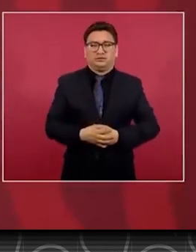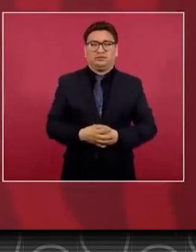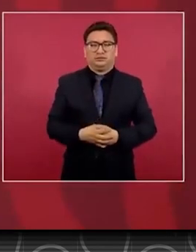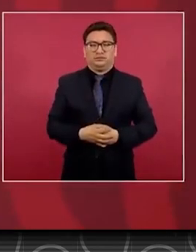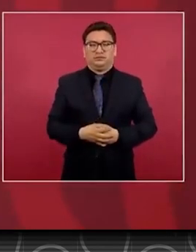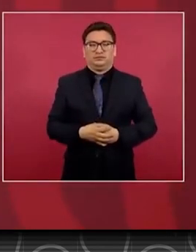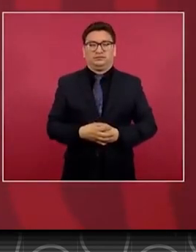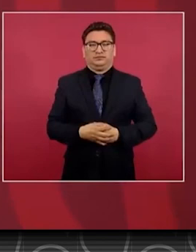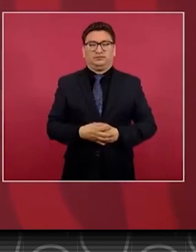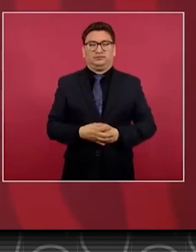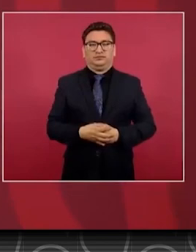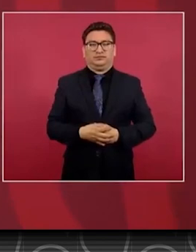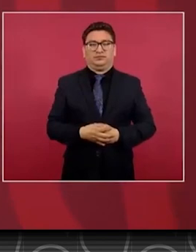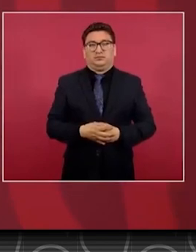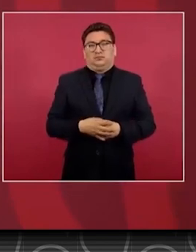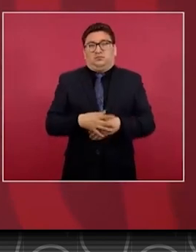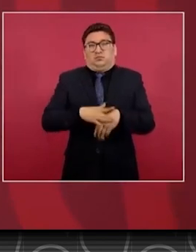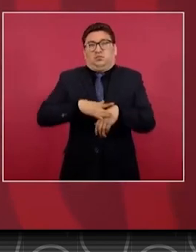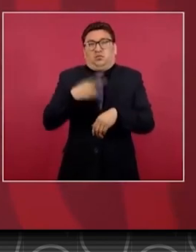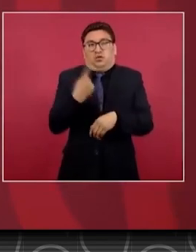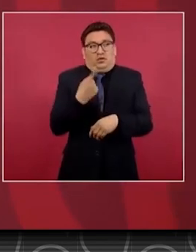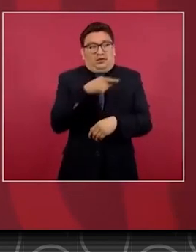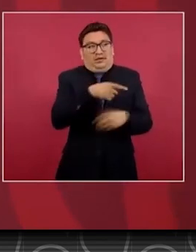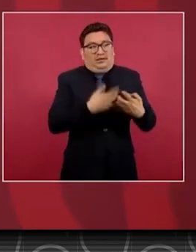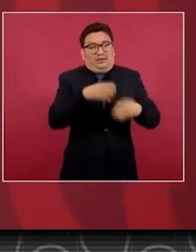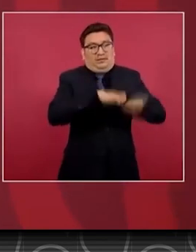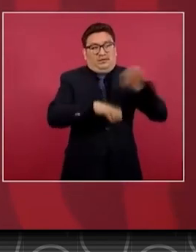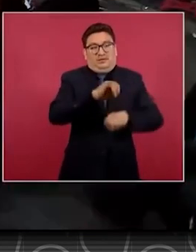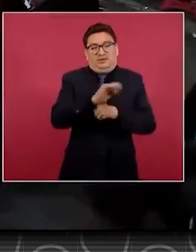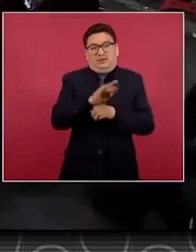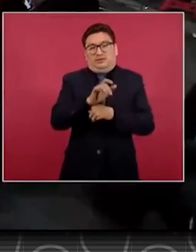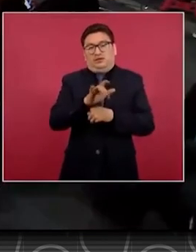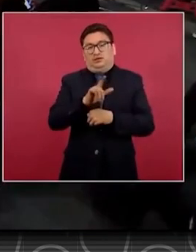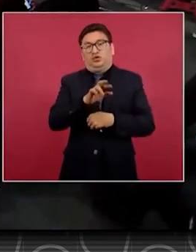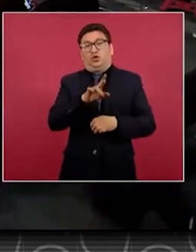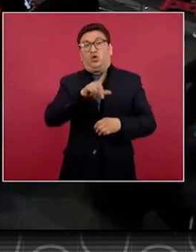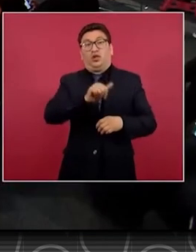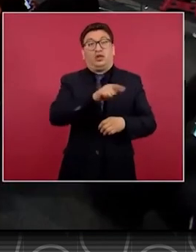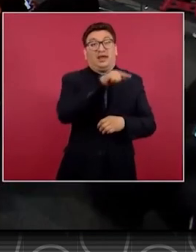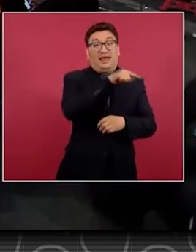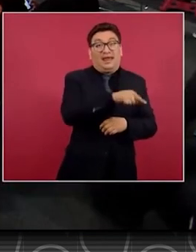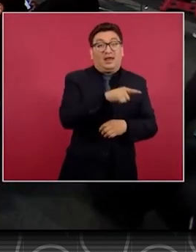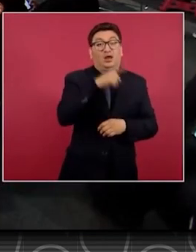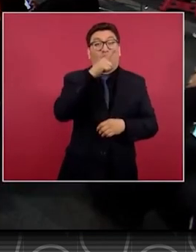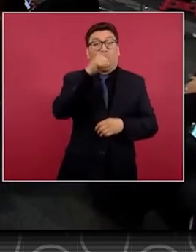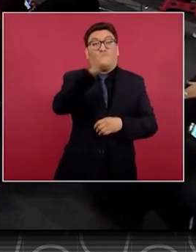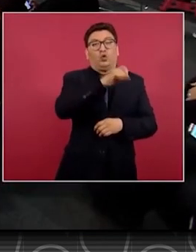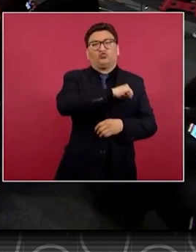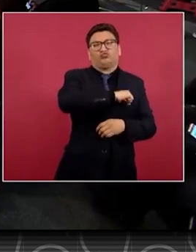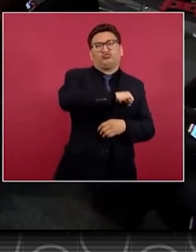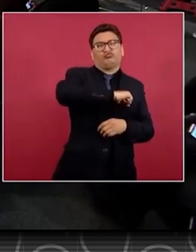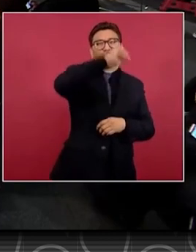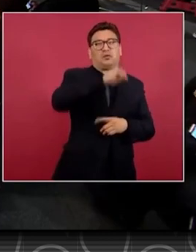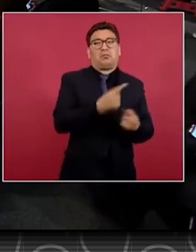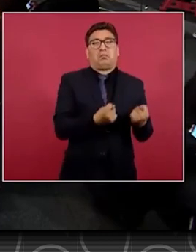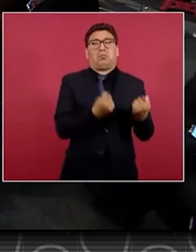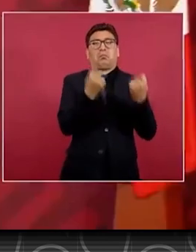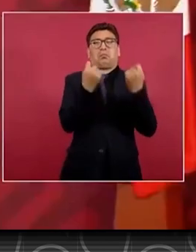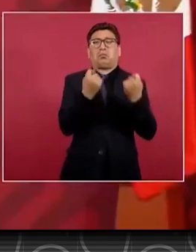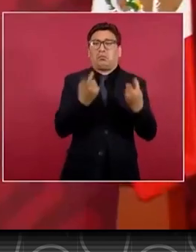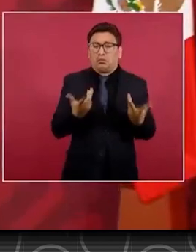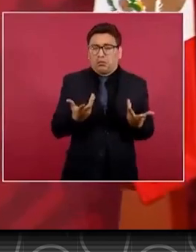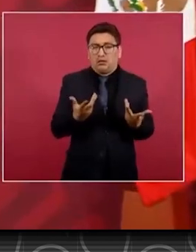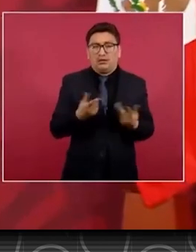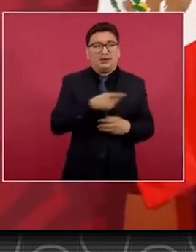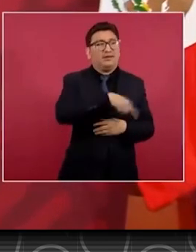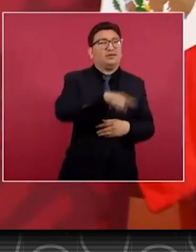Porque pues a Iberdrola no le importa aumentar el precio de la luz. No tienen una